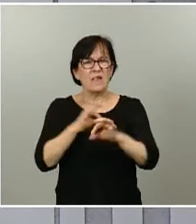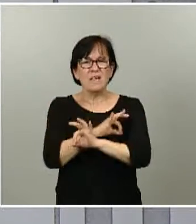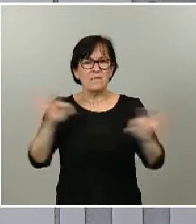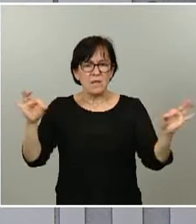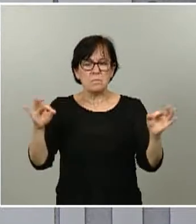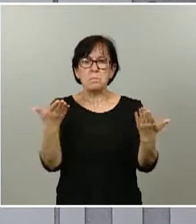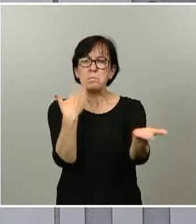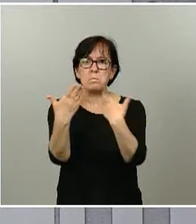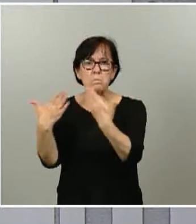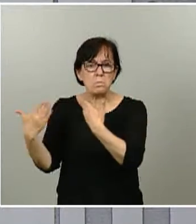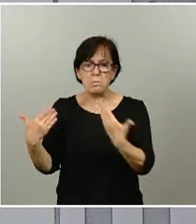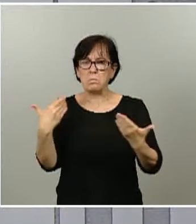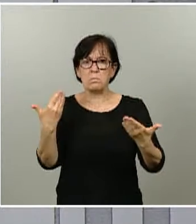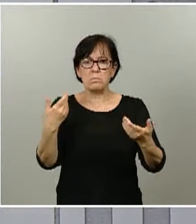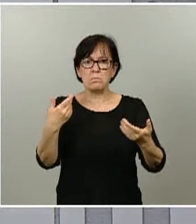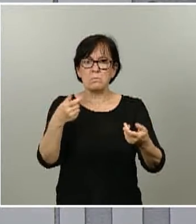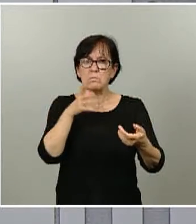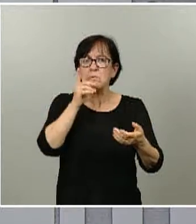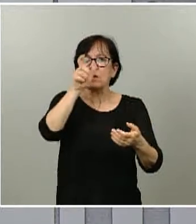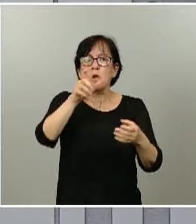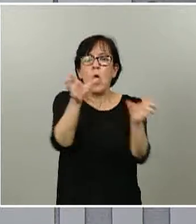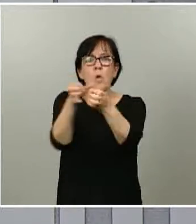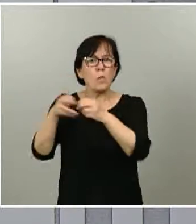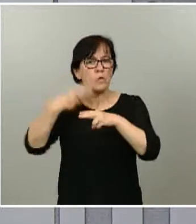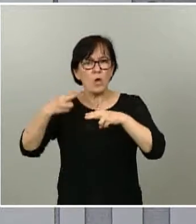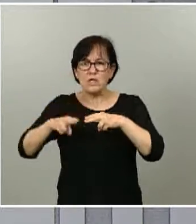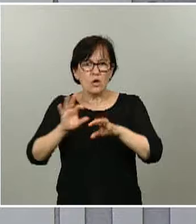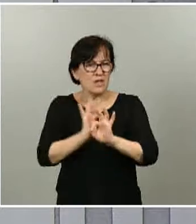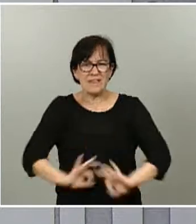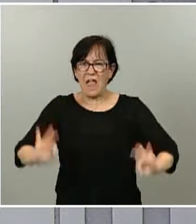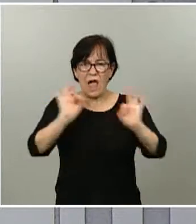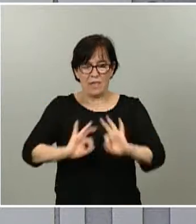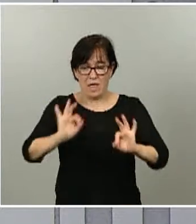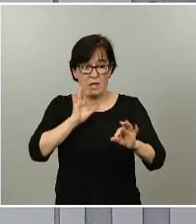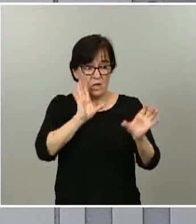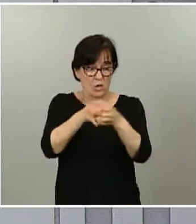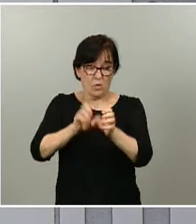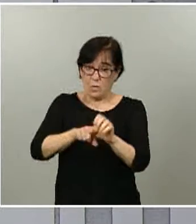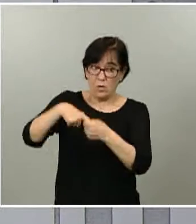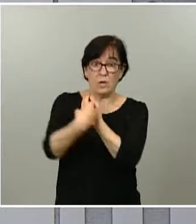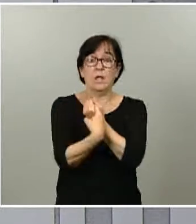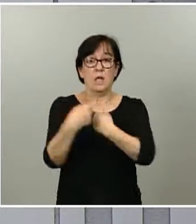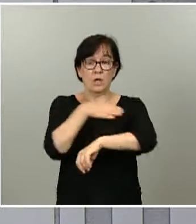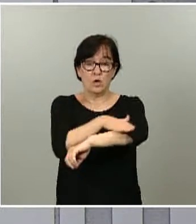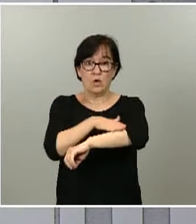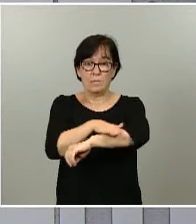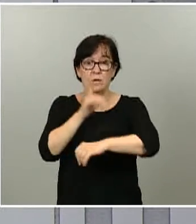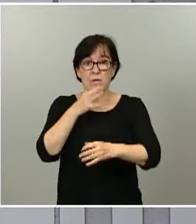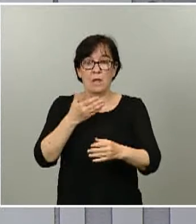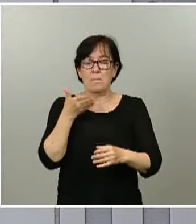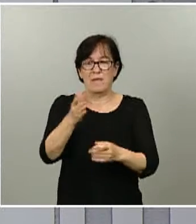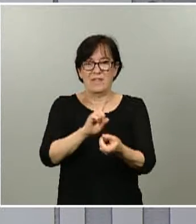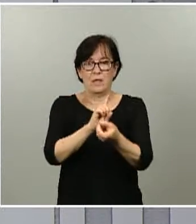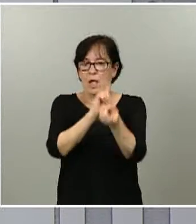ni diálogo con el resto de fuerzas políticas, las formaciones que componen este Gobierno han pedido un cambio de esa